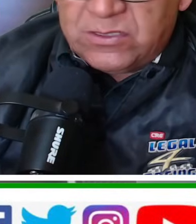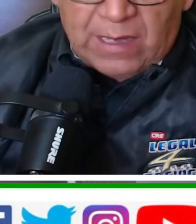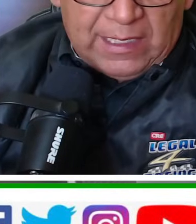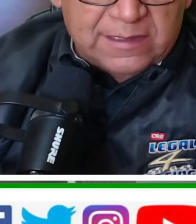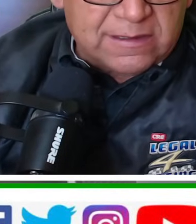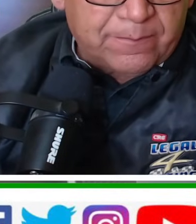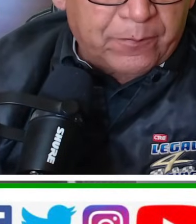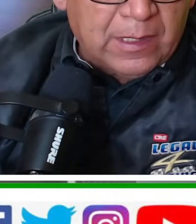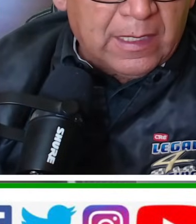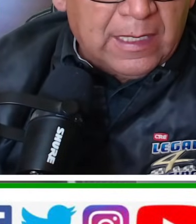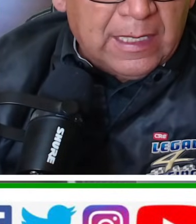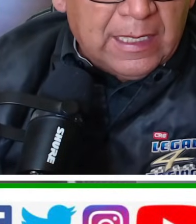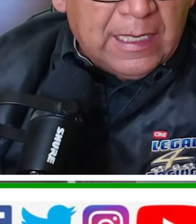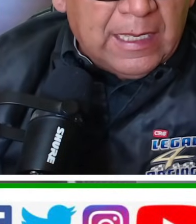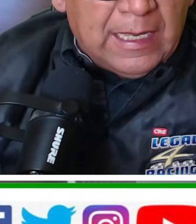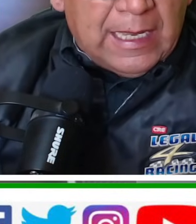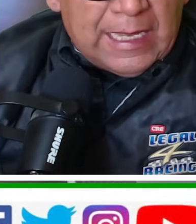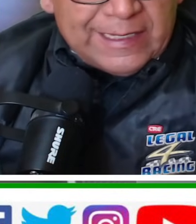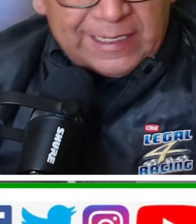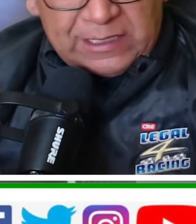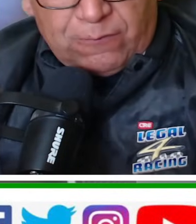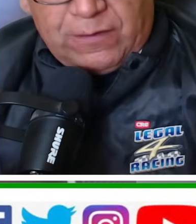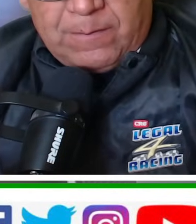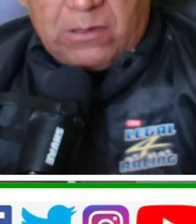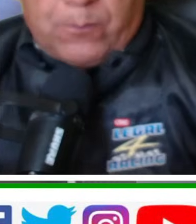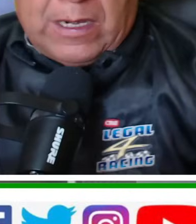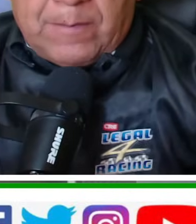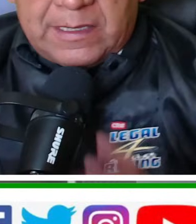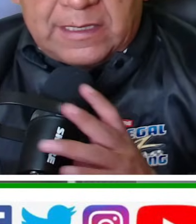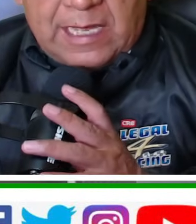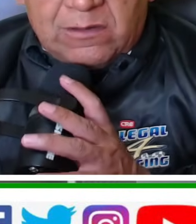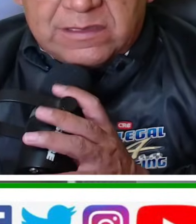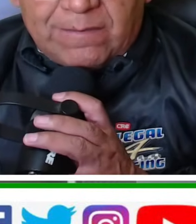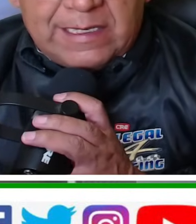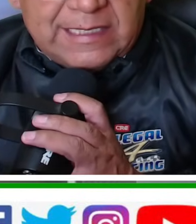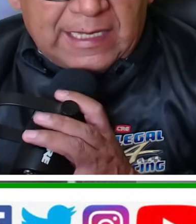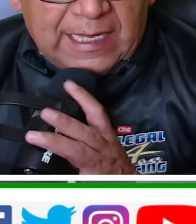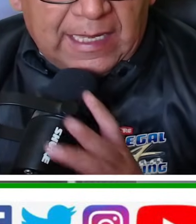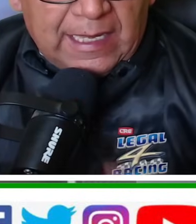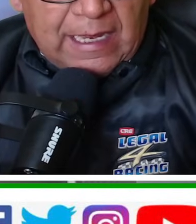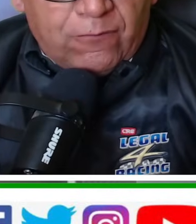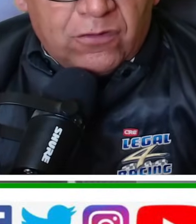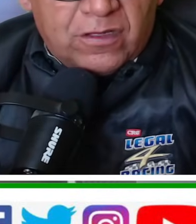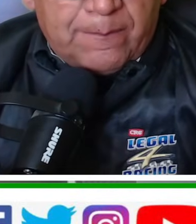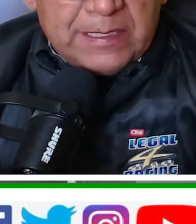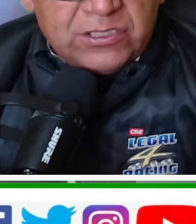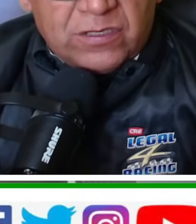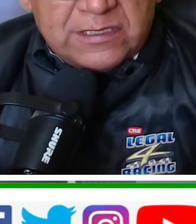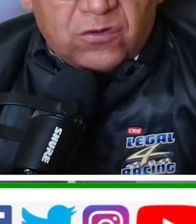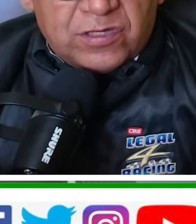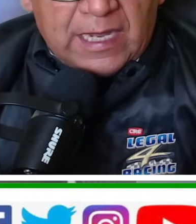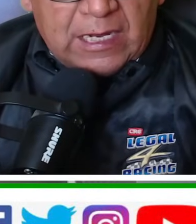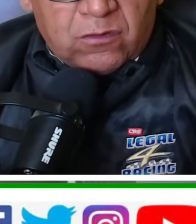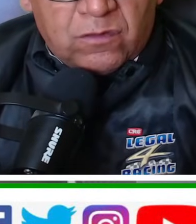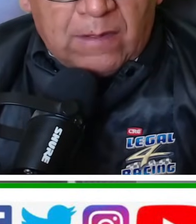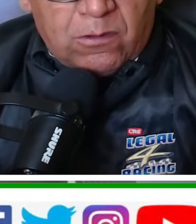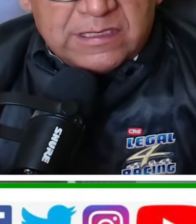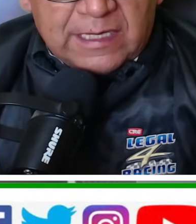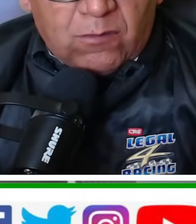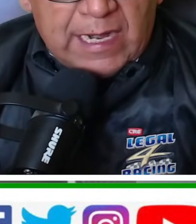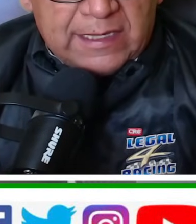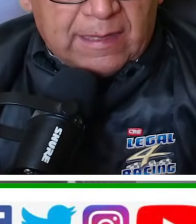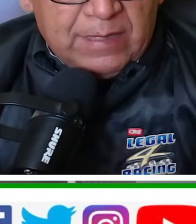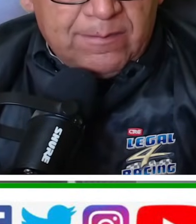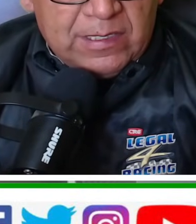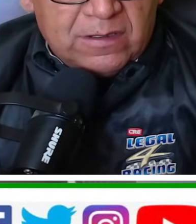pesos mensuales. El decreto firmado por el mandatario establece que el Fondo de Pensiones contará con una bolsa